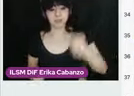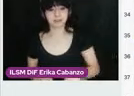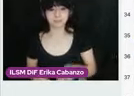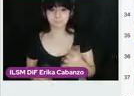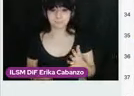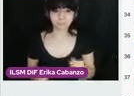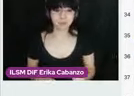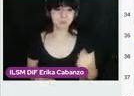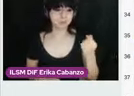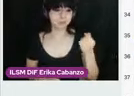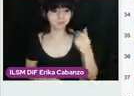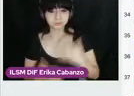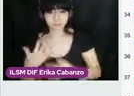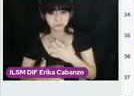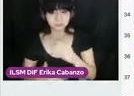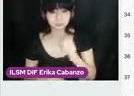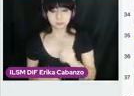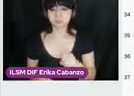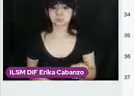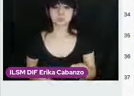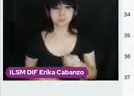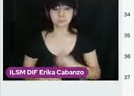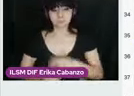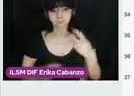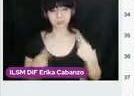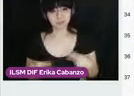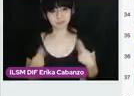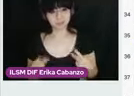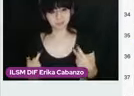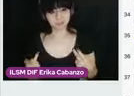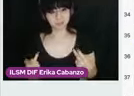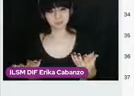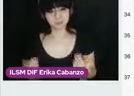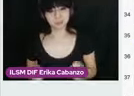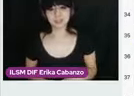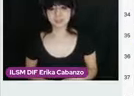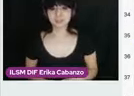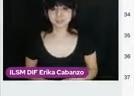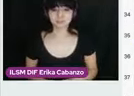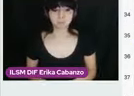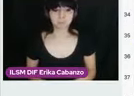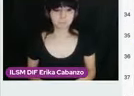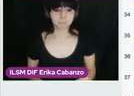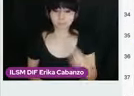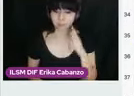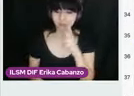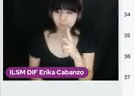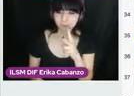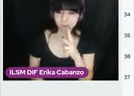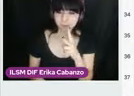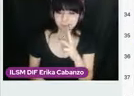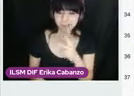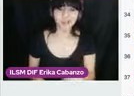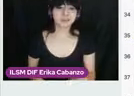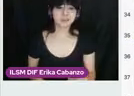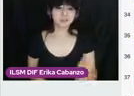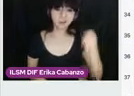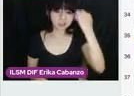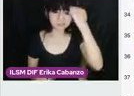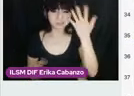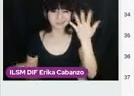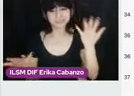pues es un gran mercado para la charlatanería, ¿sí? No hay un tratamiento ideal para zumbido, no